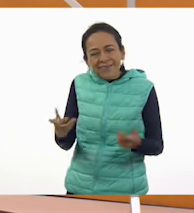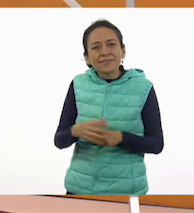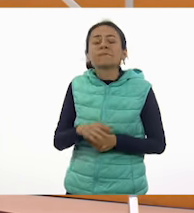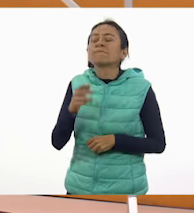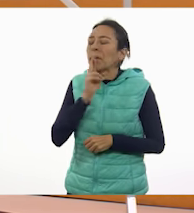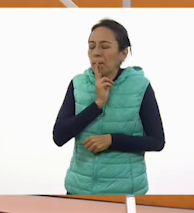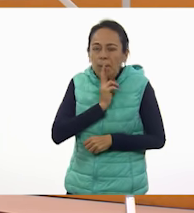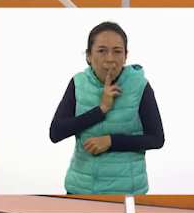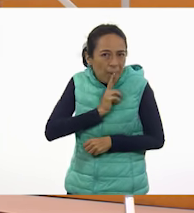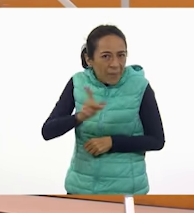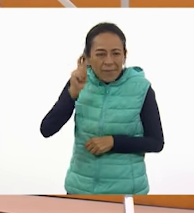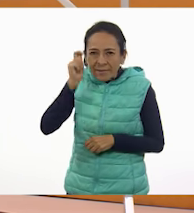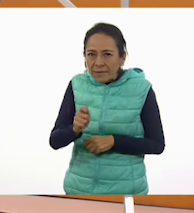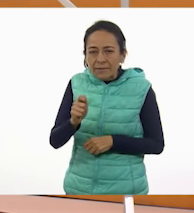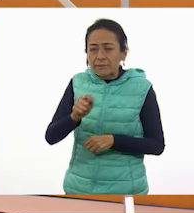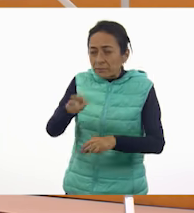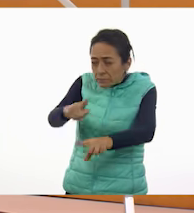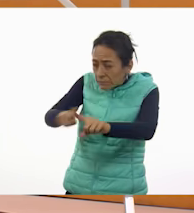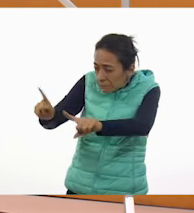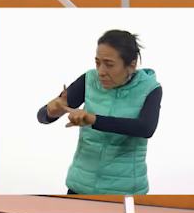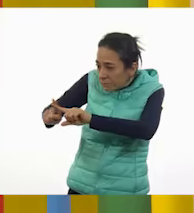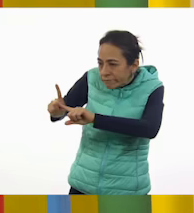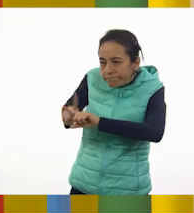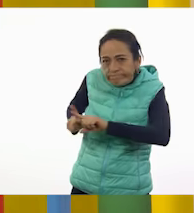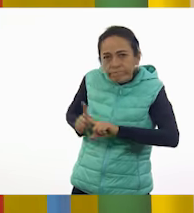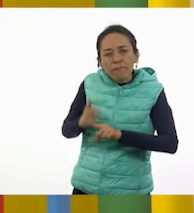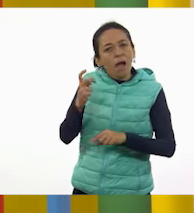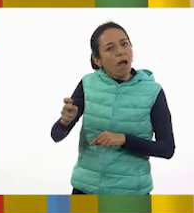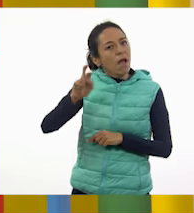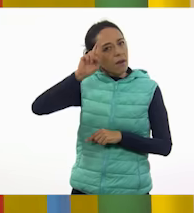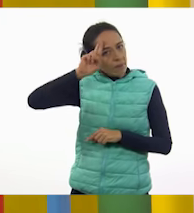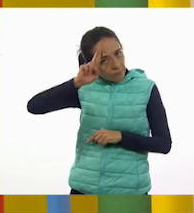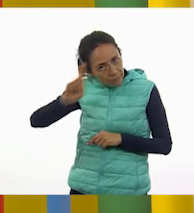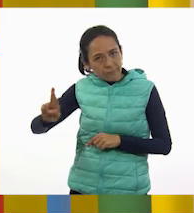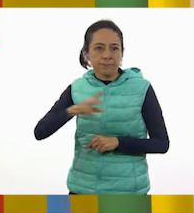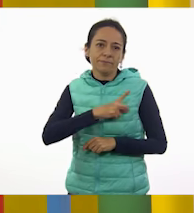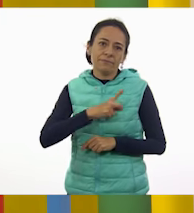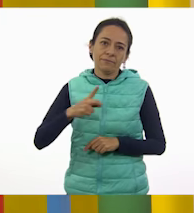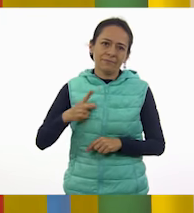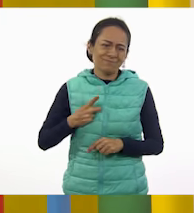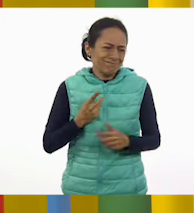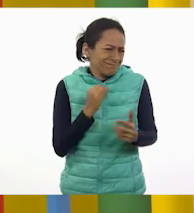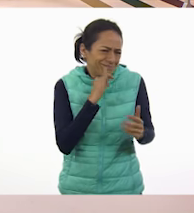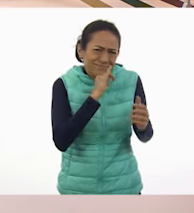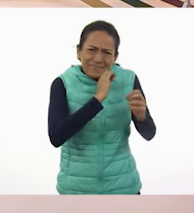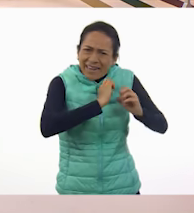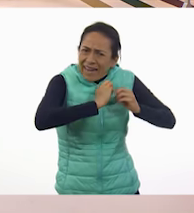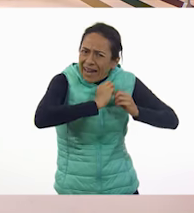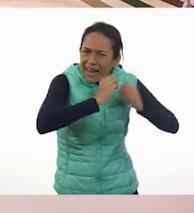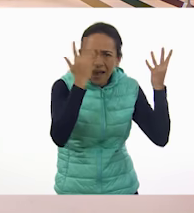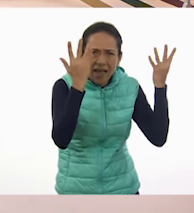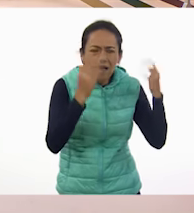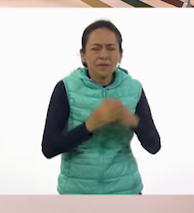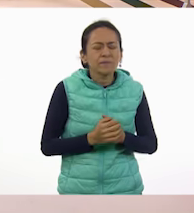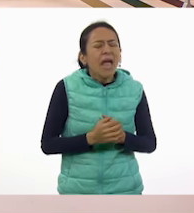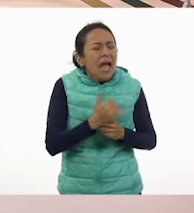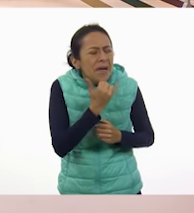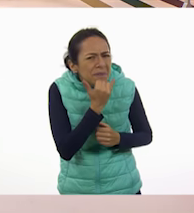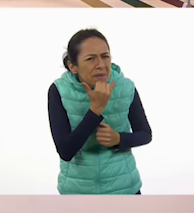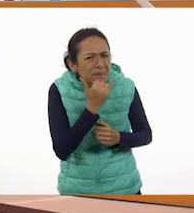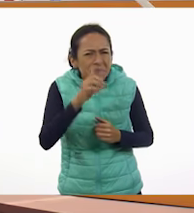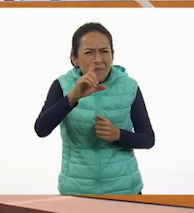es respetar la diversidad. Por supuesto, pero... Oye, maestra, ¿qué es la diversidad?